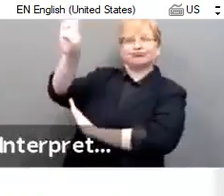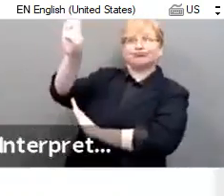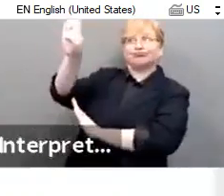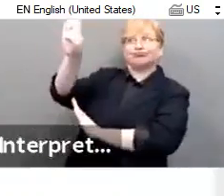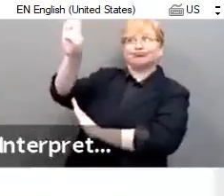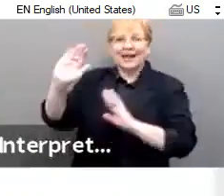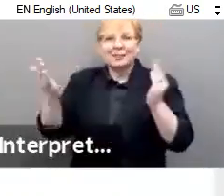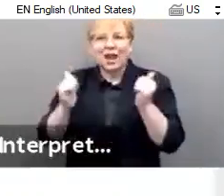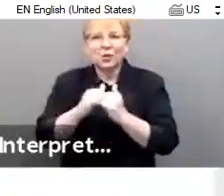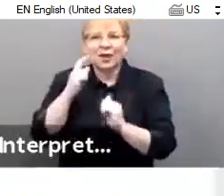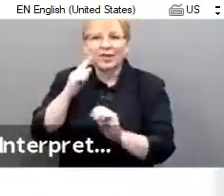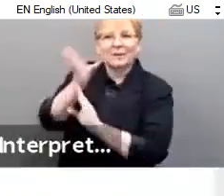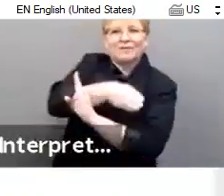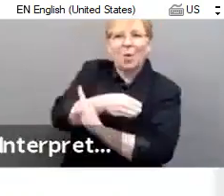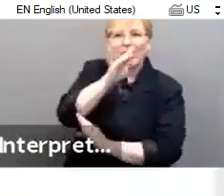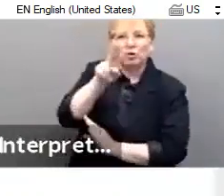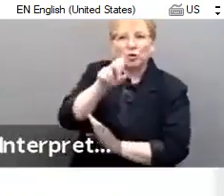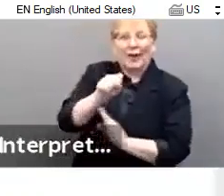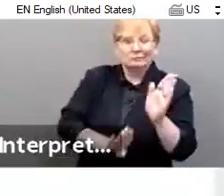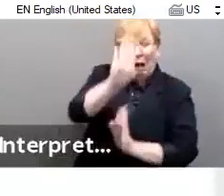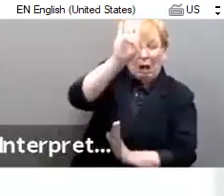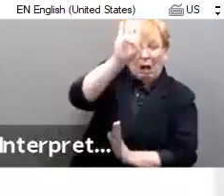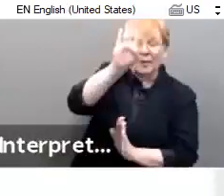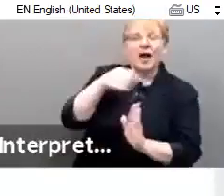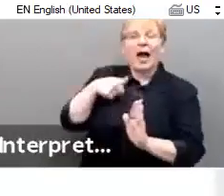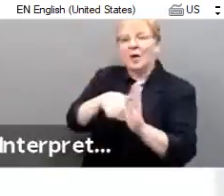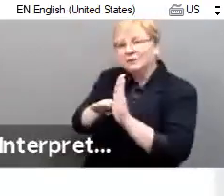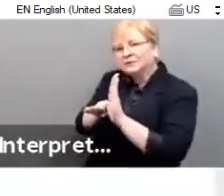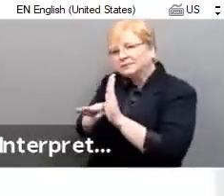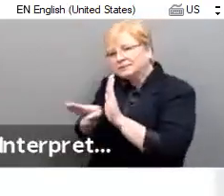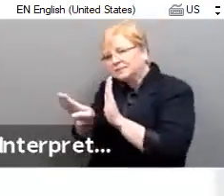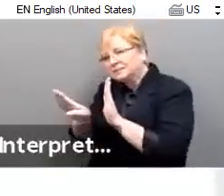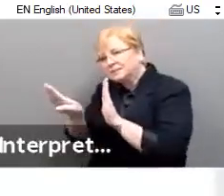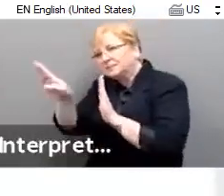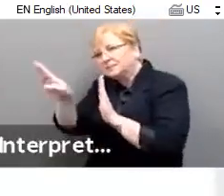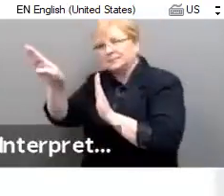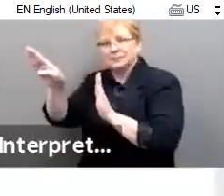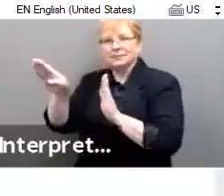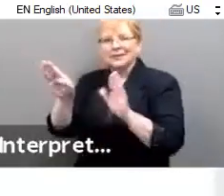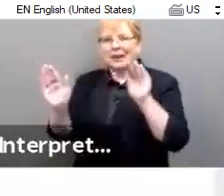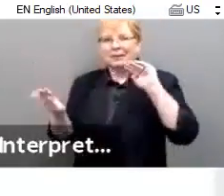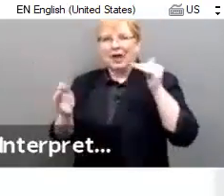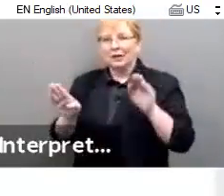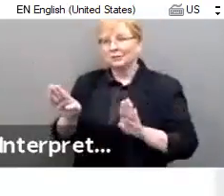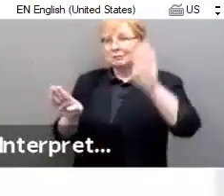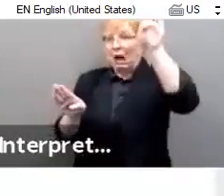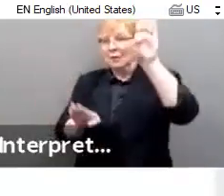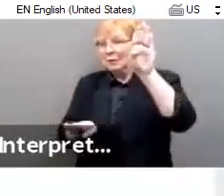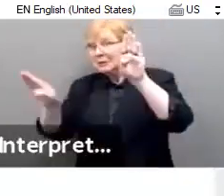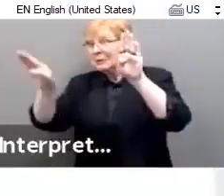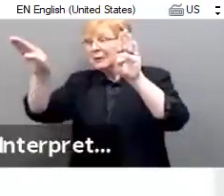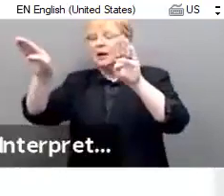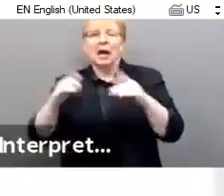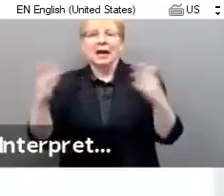Estos datos son generales, son de todo el país. Esta siguiente nos muestra el índice